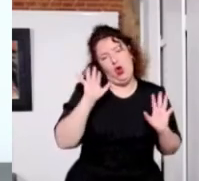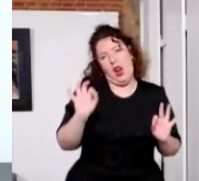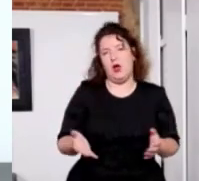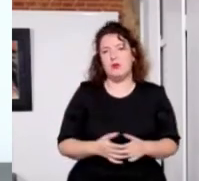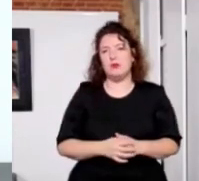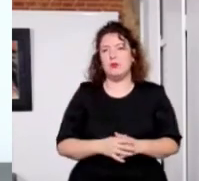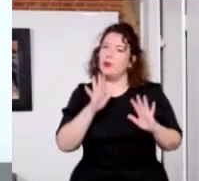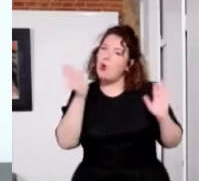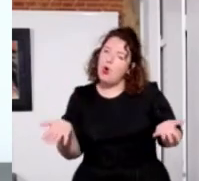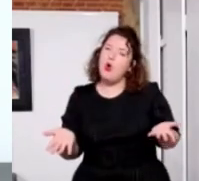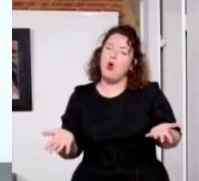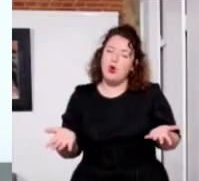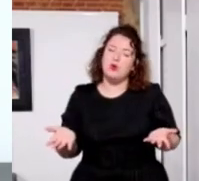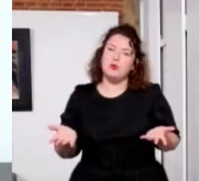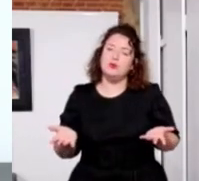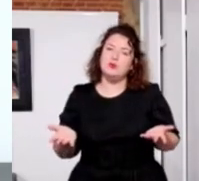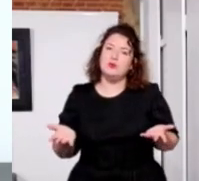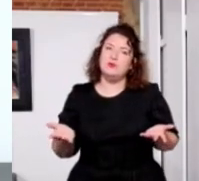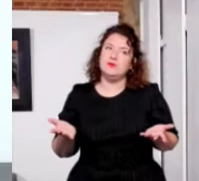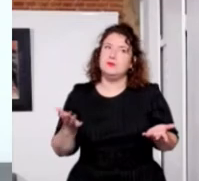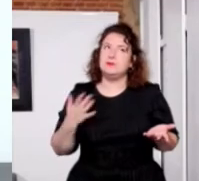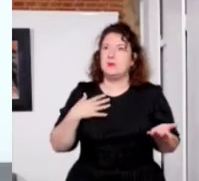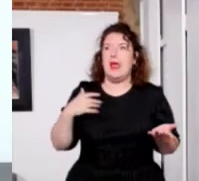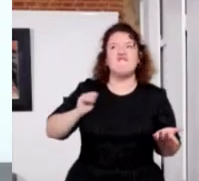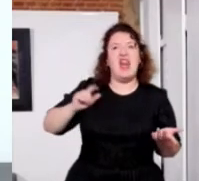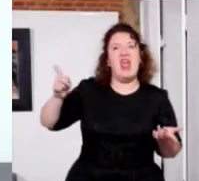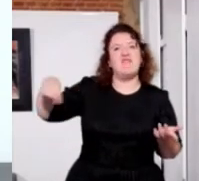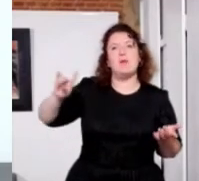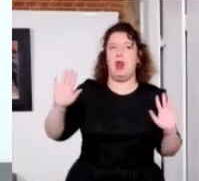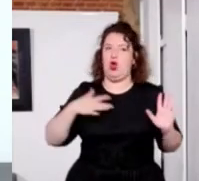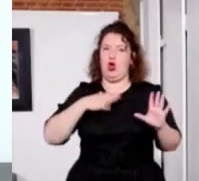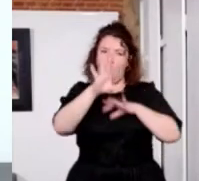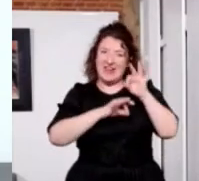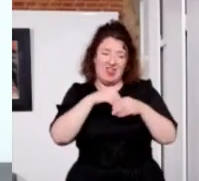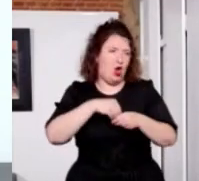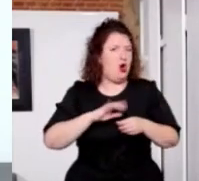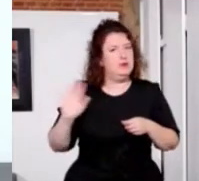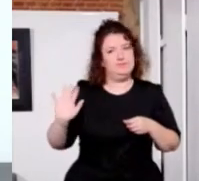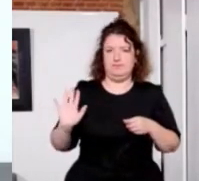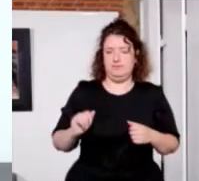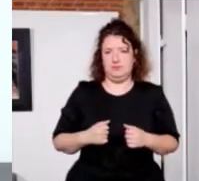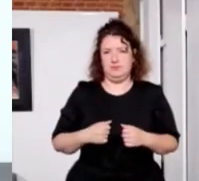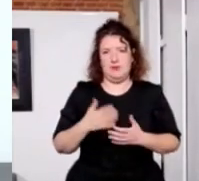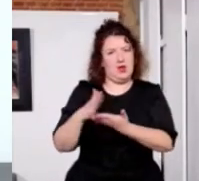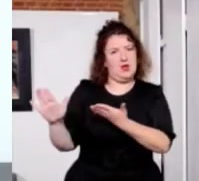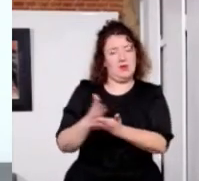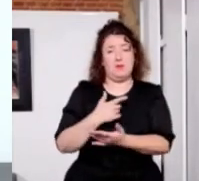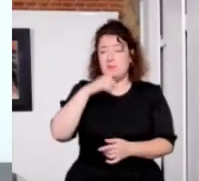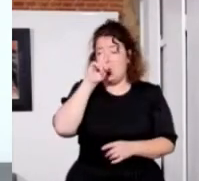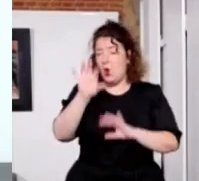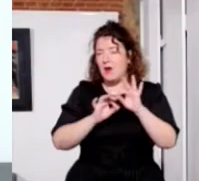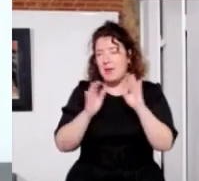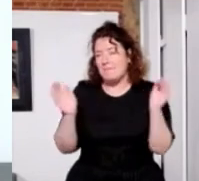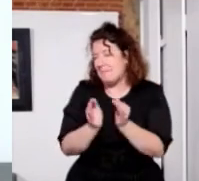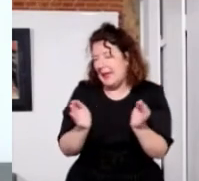Porque una cosa es los beneficiarios y otra son los que formamos parte de la organización. Recuerdo en una organización